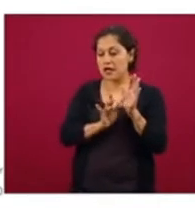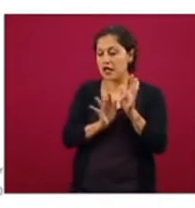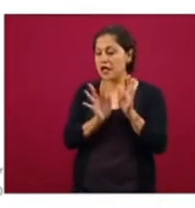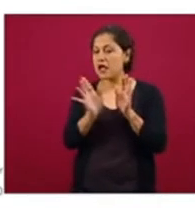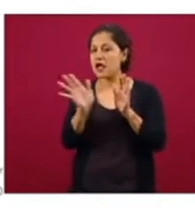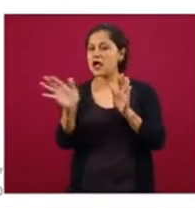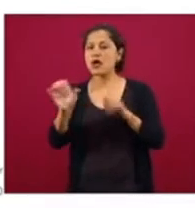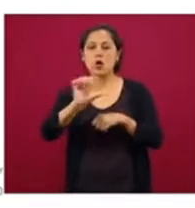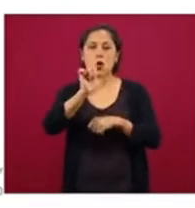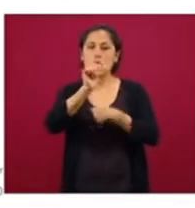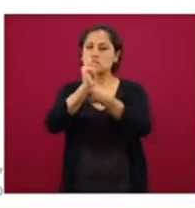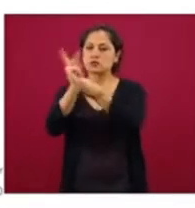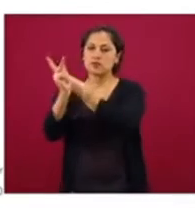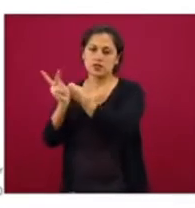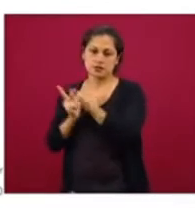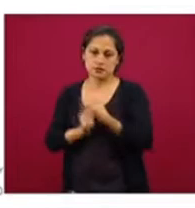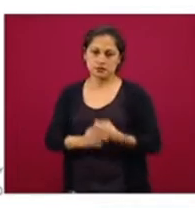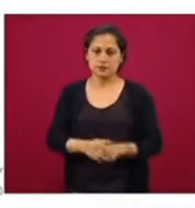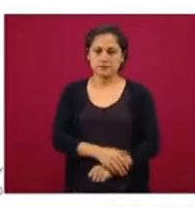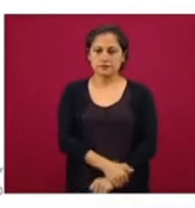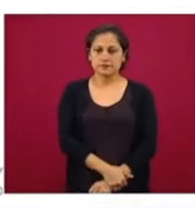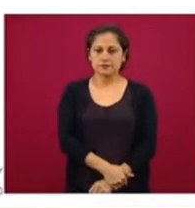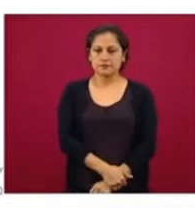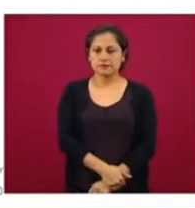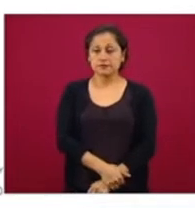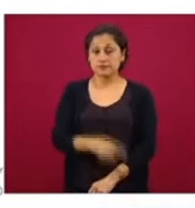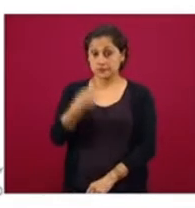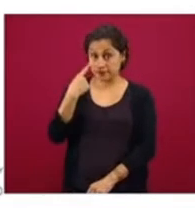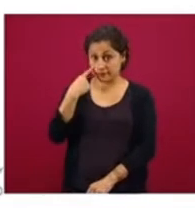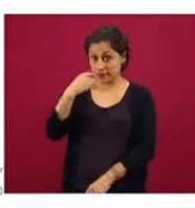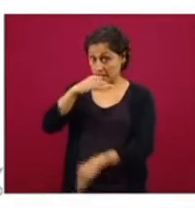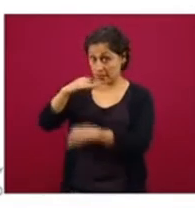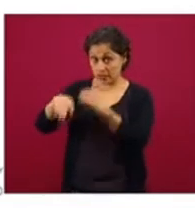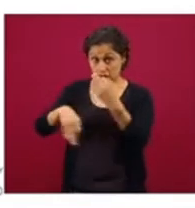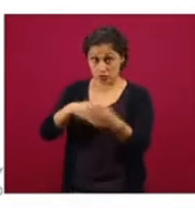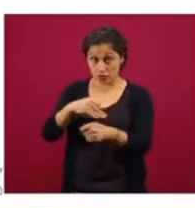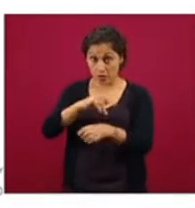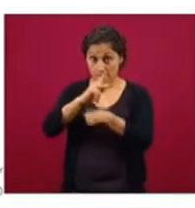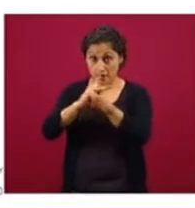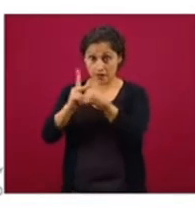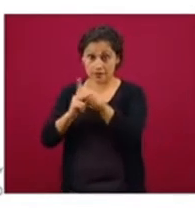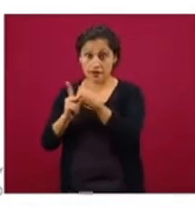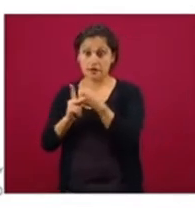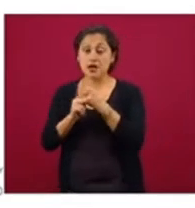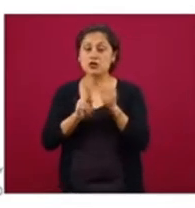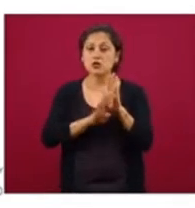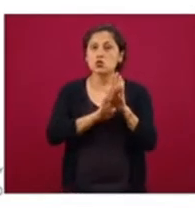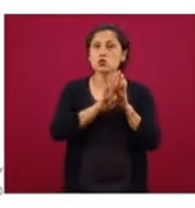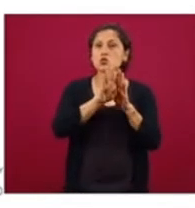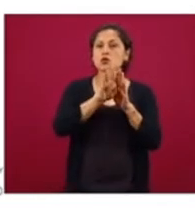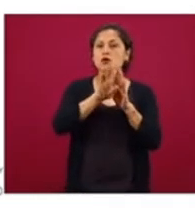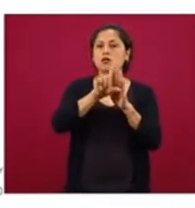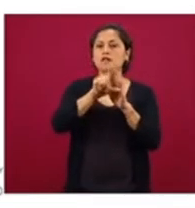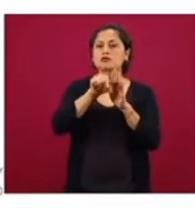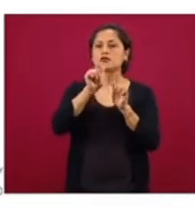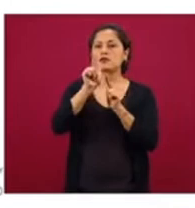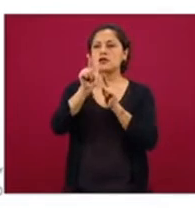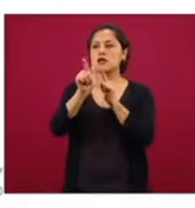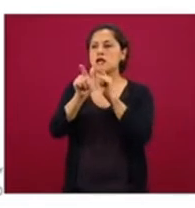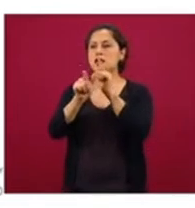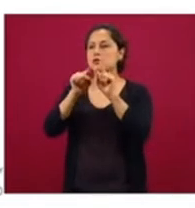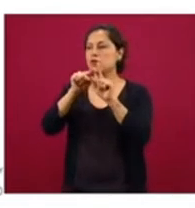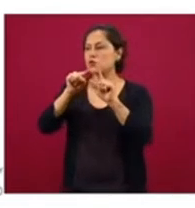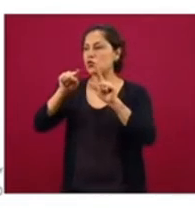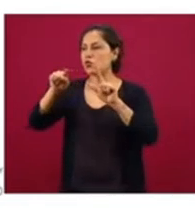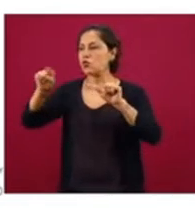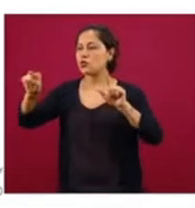de los países del mundo. Vean ustedes cómo todos los países fueron haciendo más lentas sus epidemias conforme transcurría el tiempo.